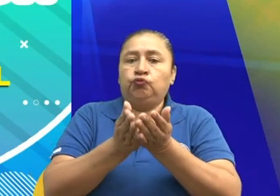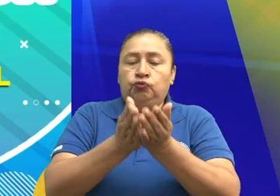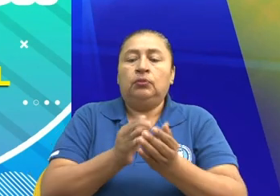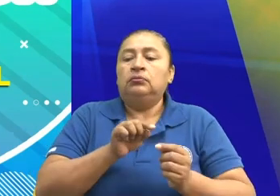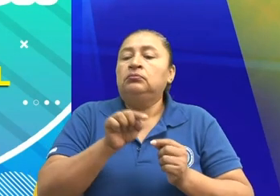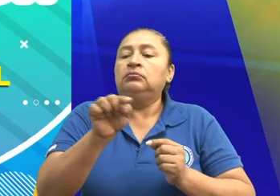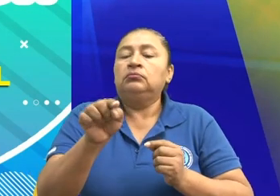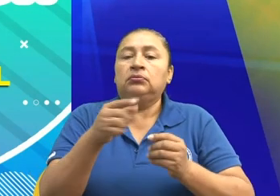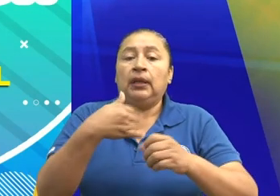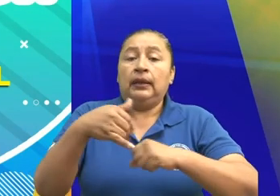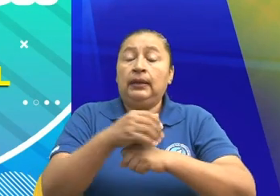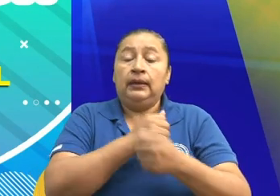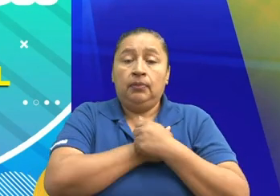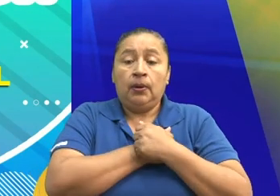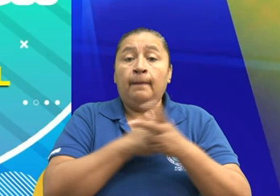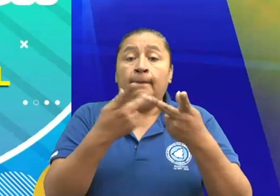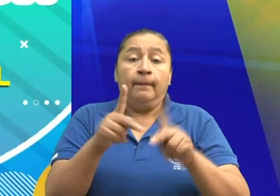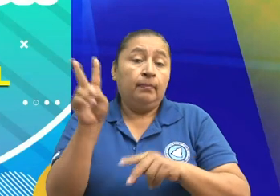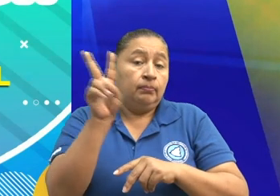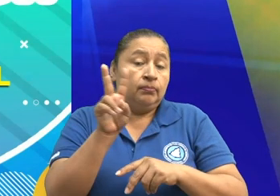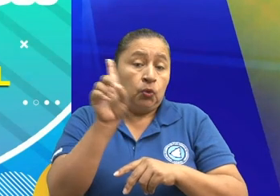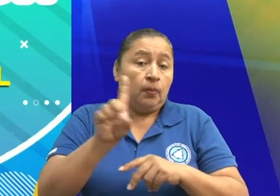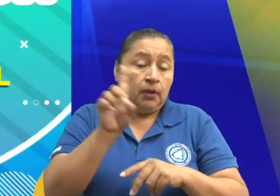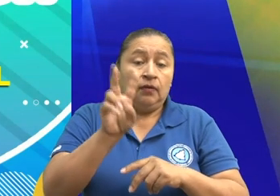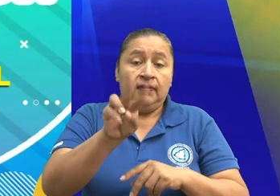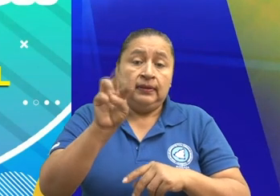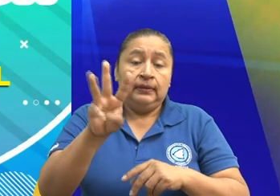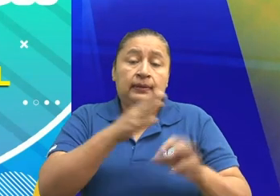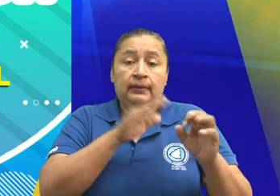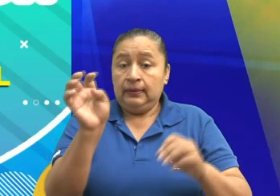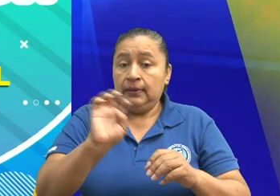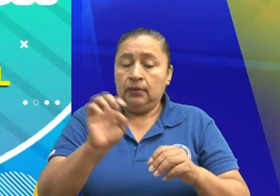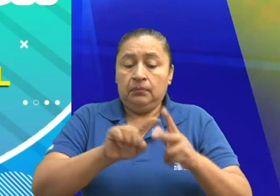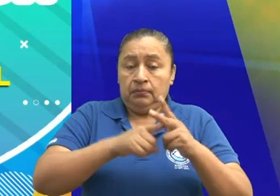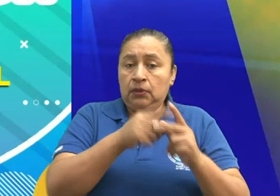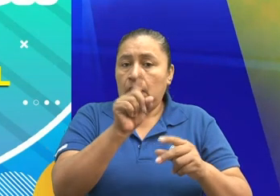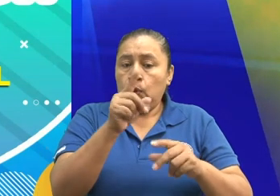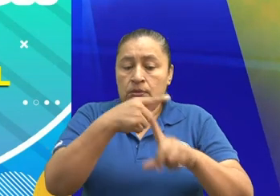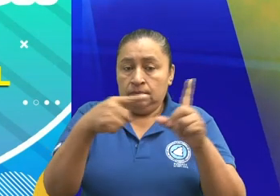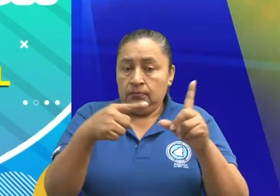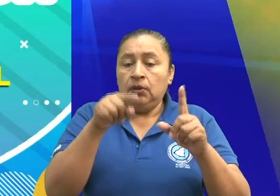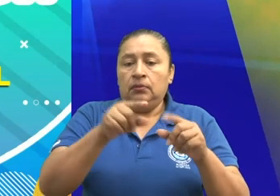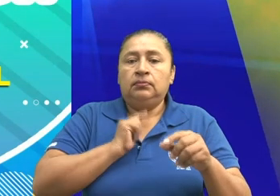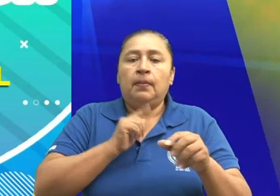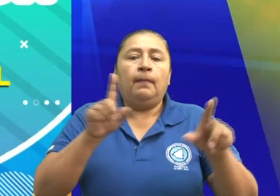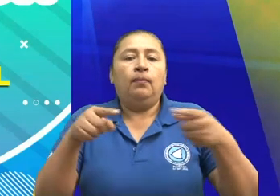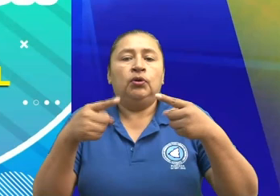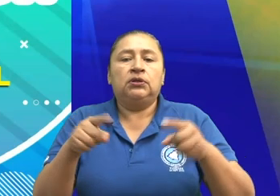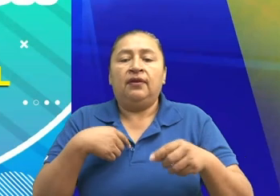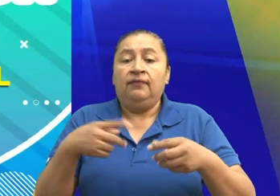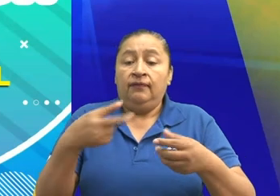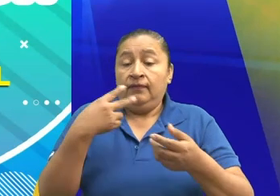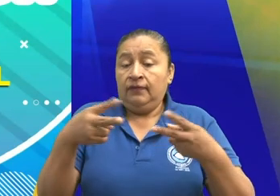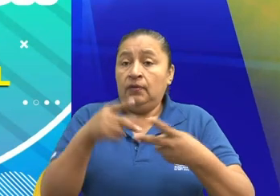Amor, pero el domingo 23 de enero, desde las 3 de la tarde, desde las 12 de mediodía, perdón, vamos a tener música en vivo en la